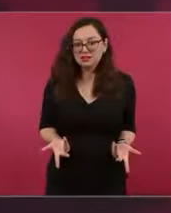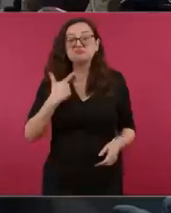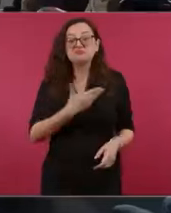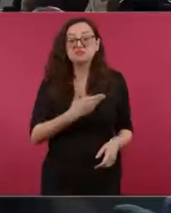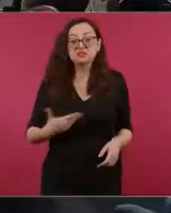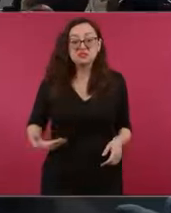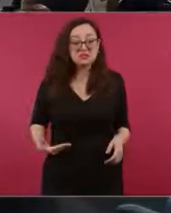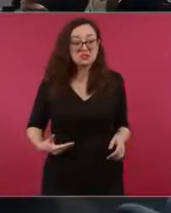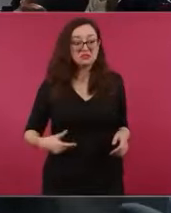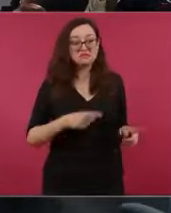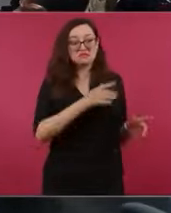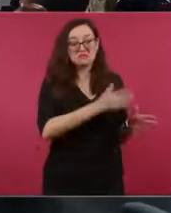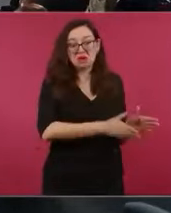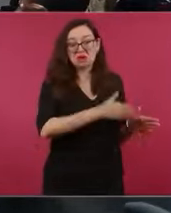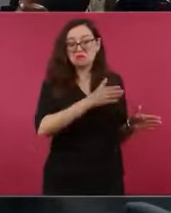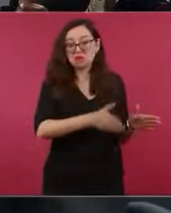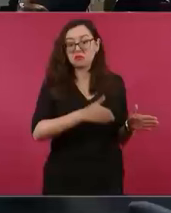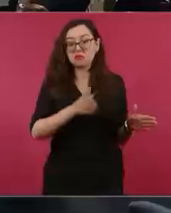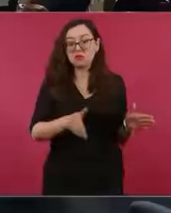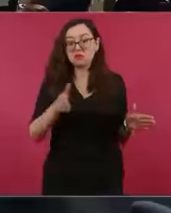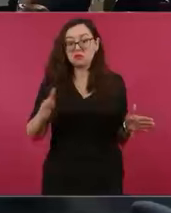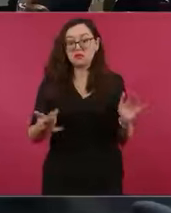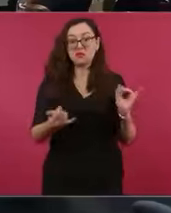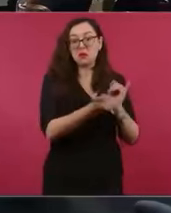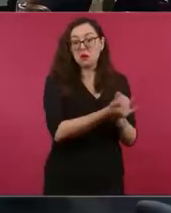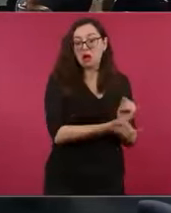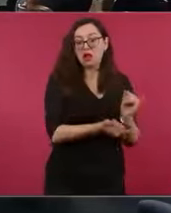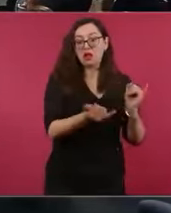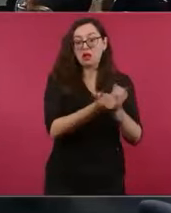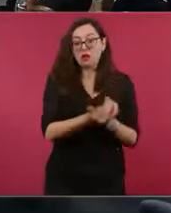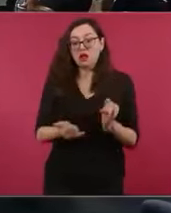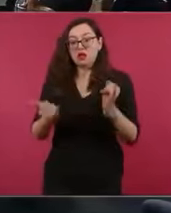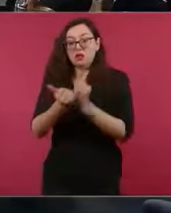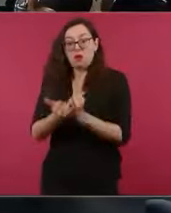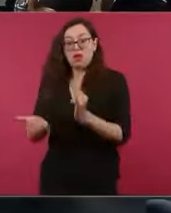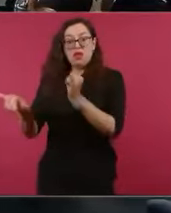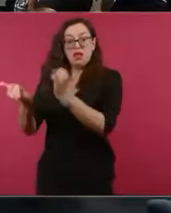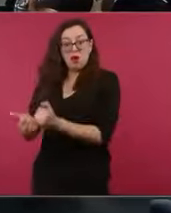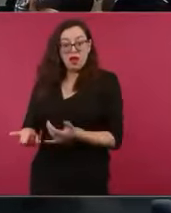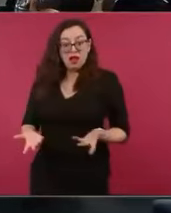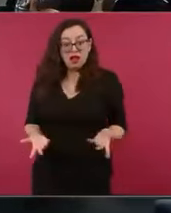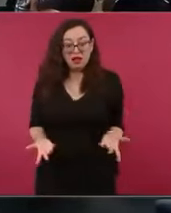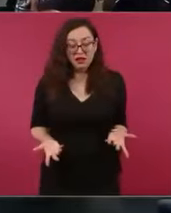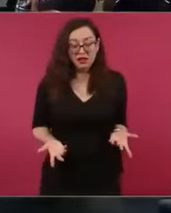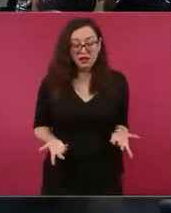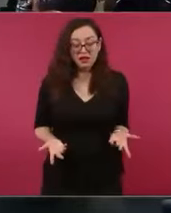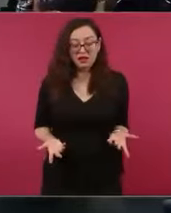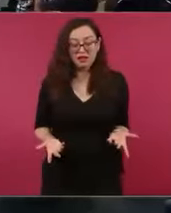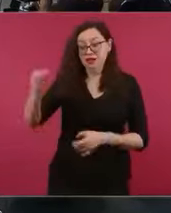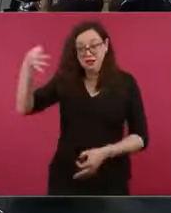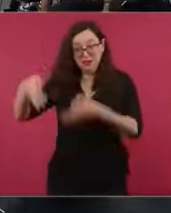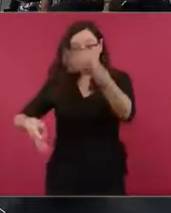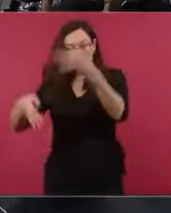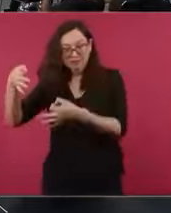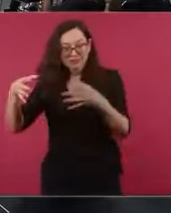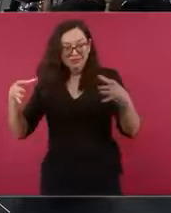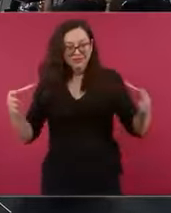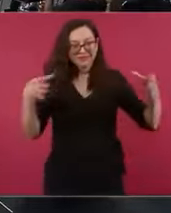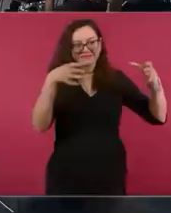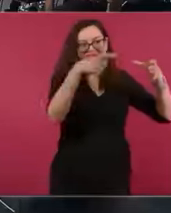todos. Imagínense si no iban a tomar el Poder Judicial. Si